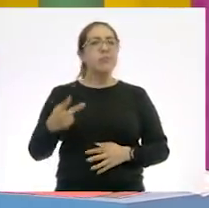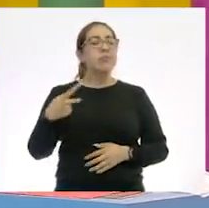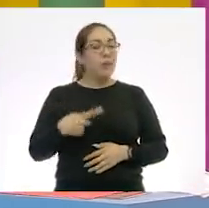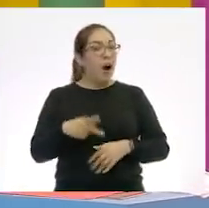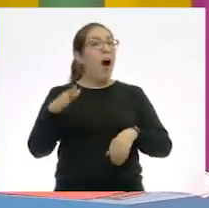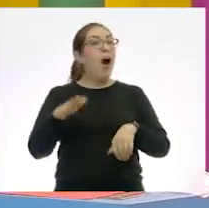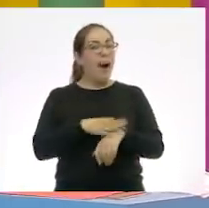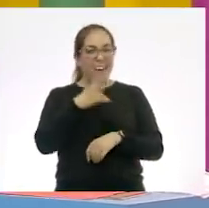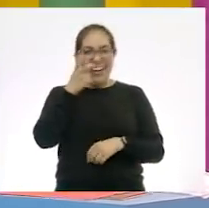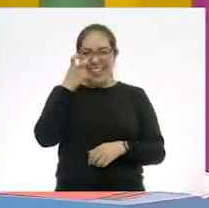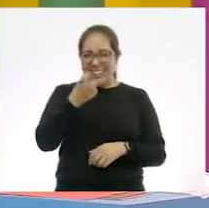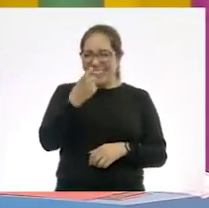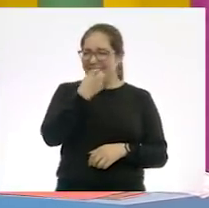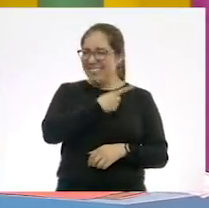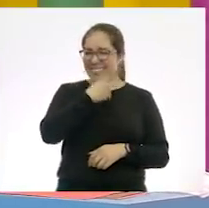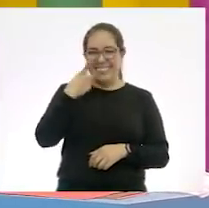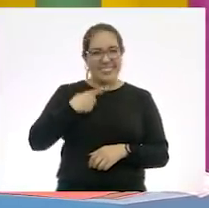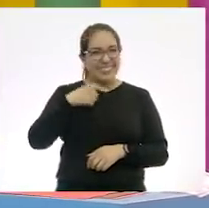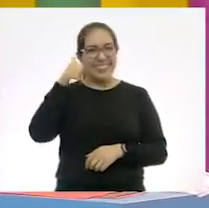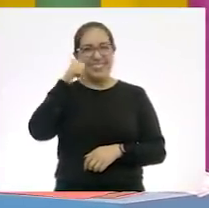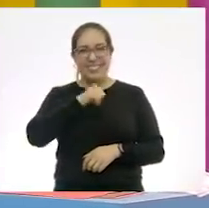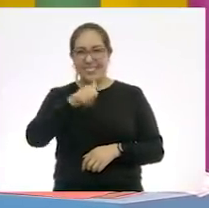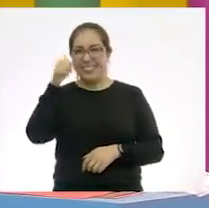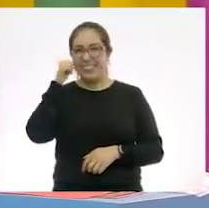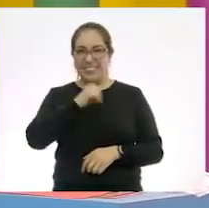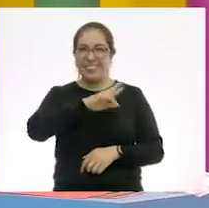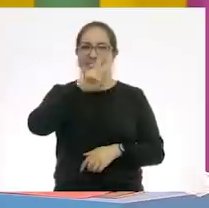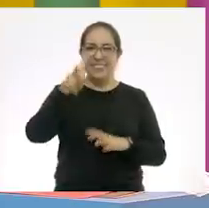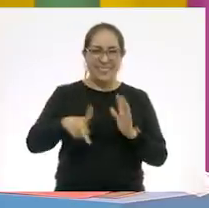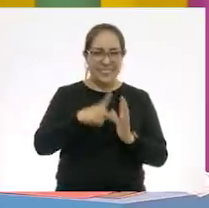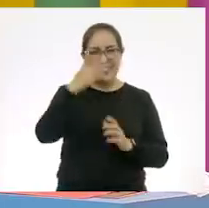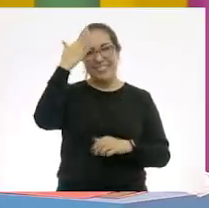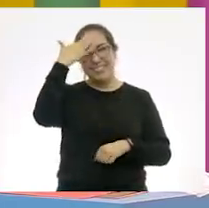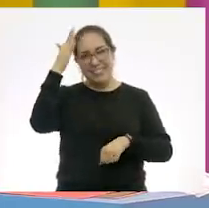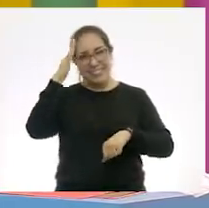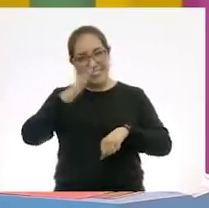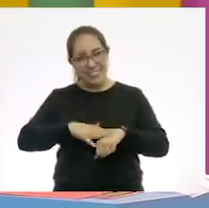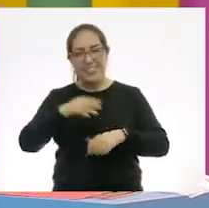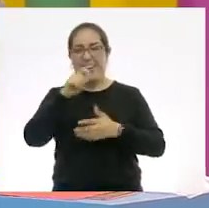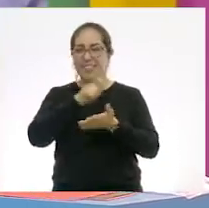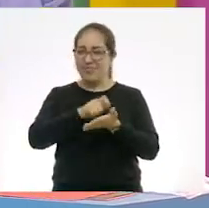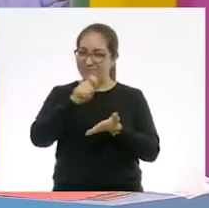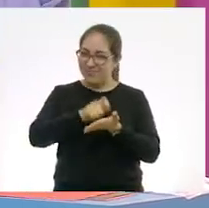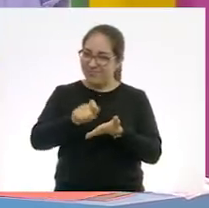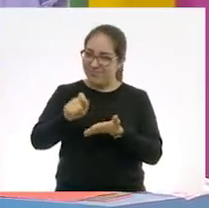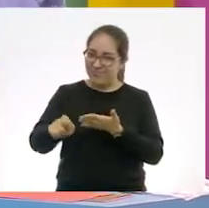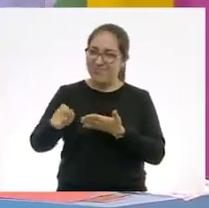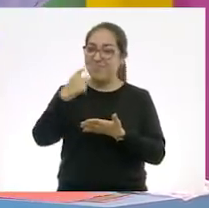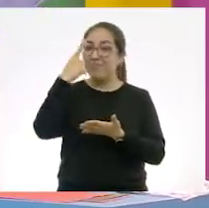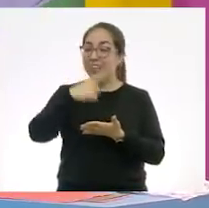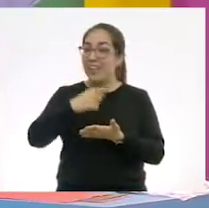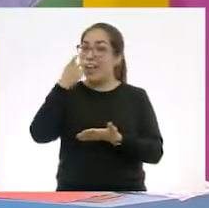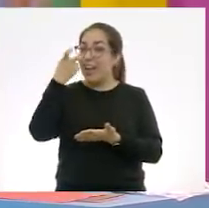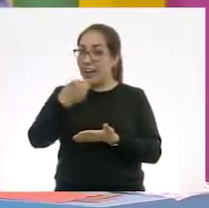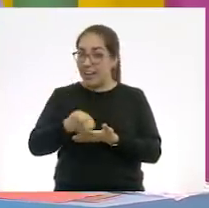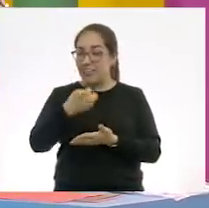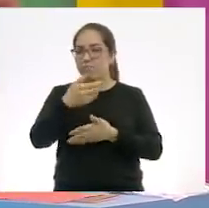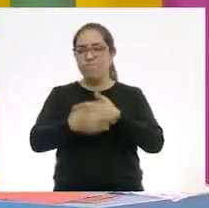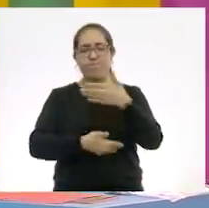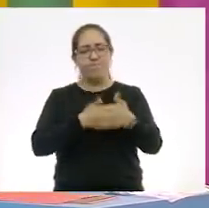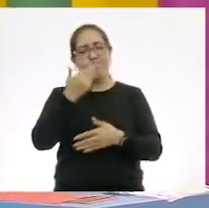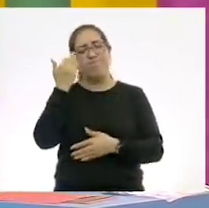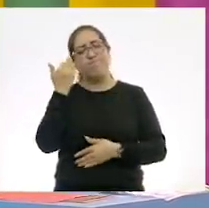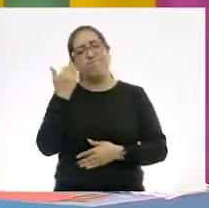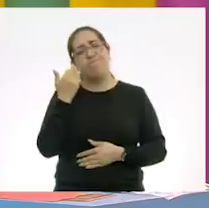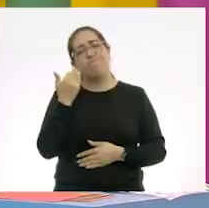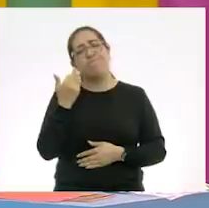es importante siempre recapitular y sobre todo tener las anotaciones, porque así nos podemos pasar horas